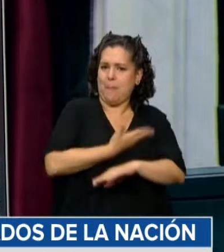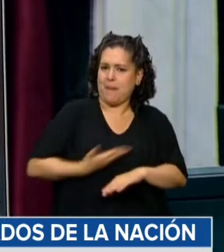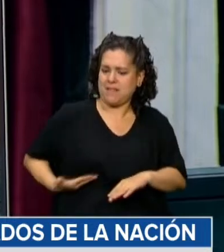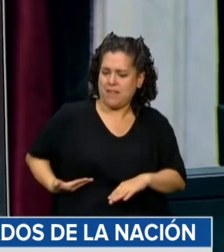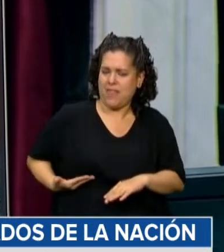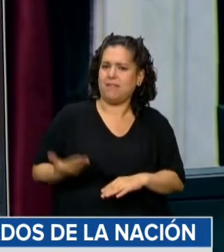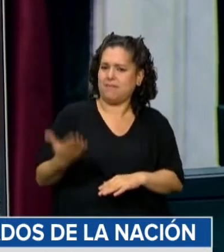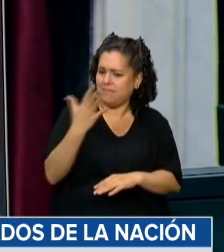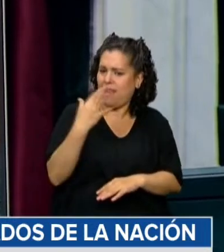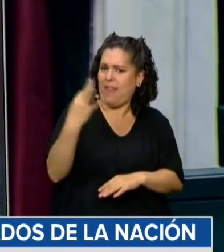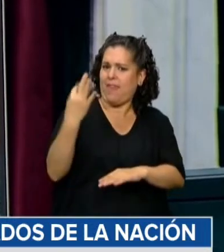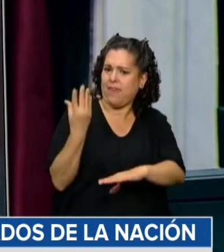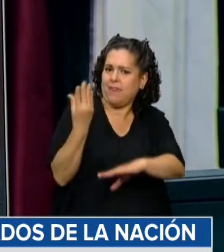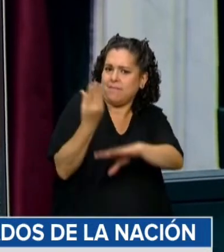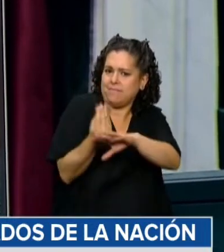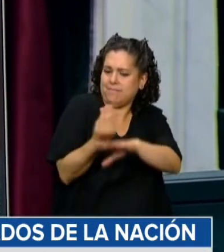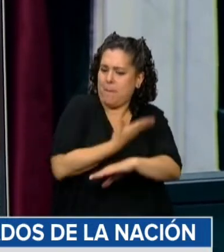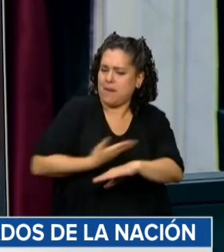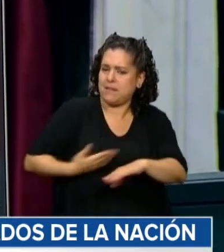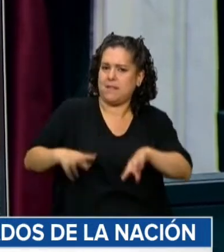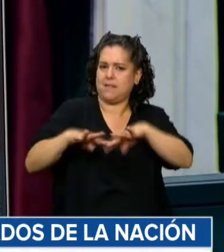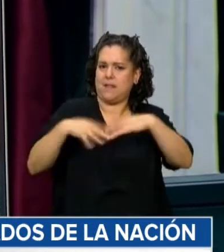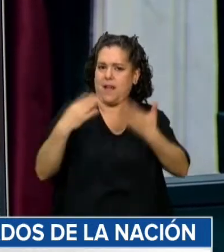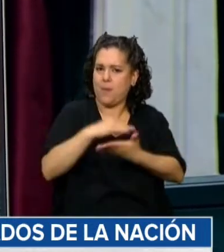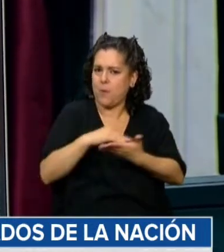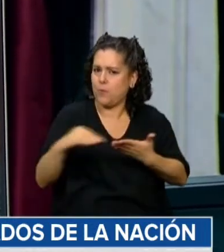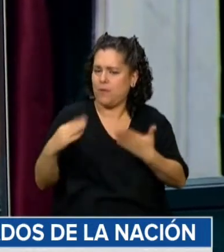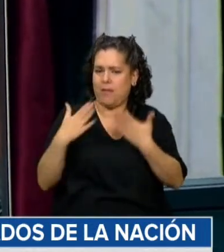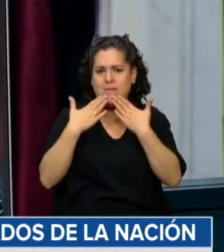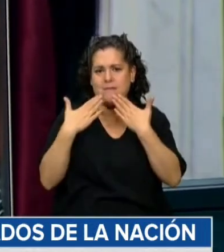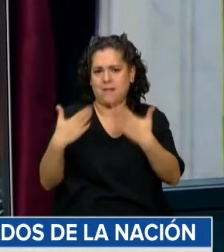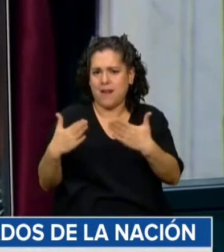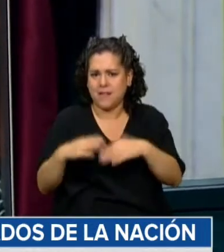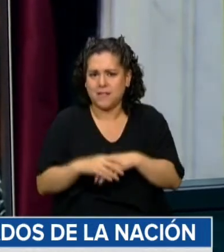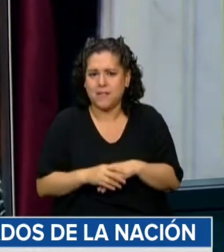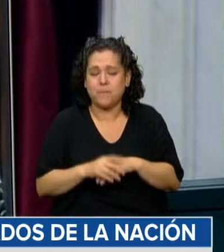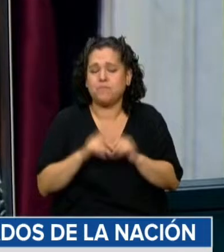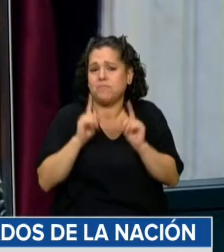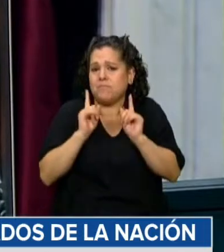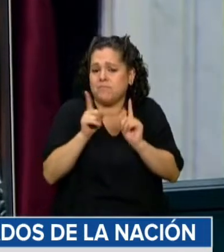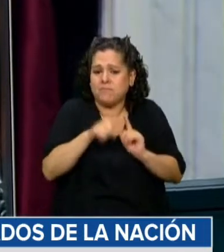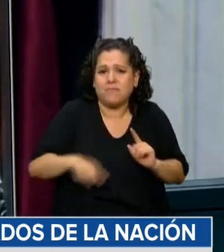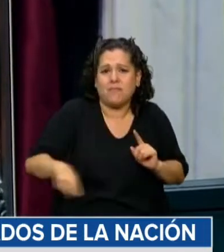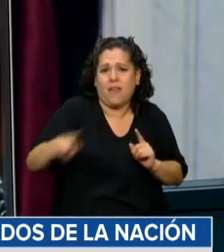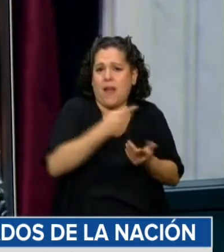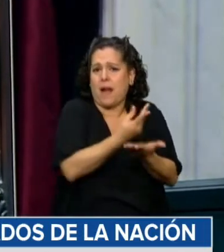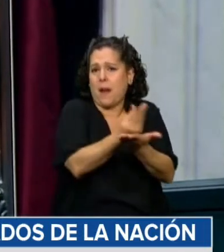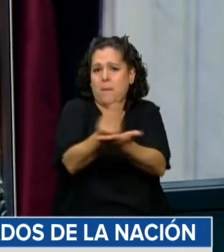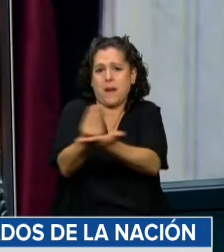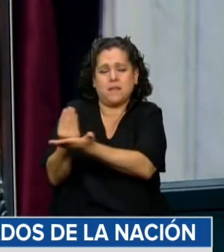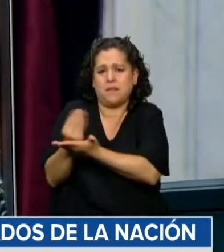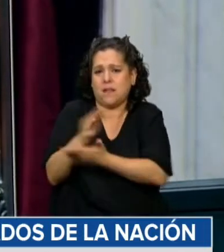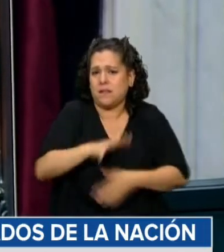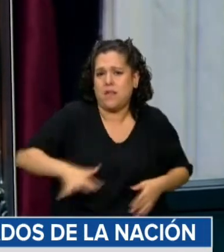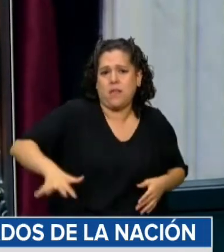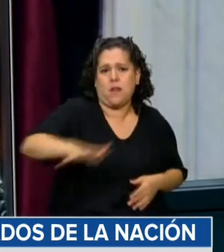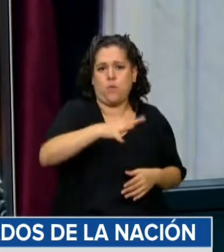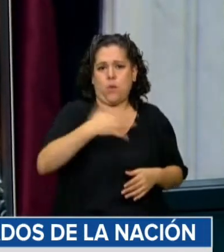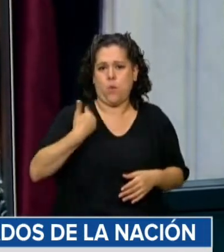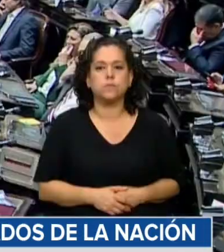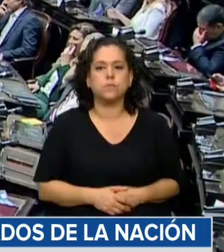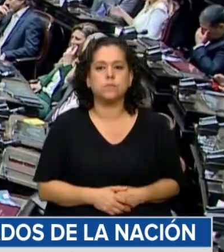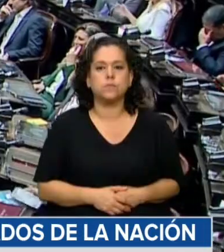designarme para desempeñar la presidencia de esta Cámara, integrada por los legítimos representantes del pueblo